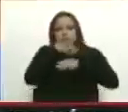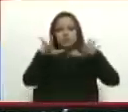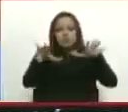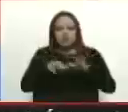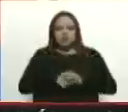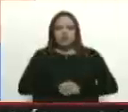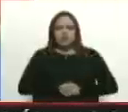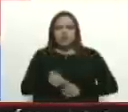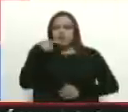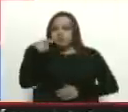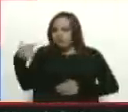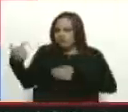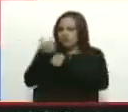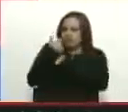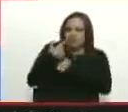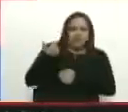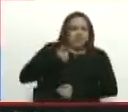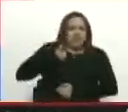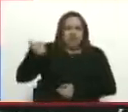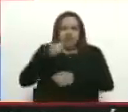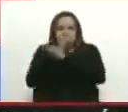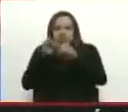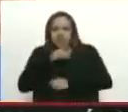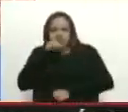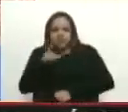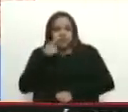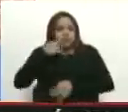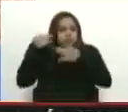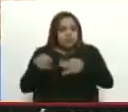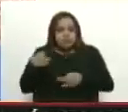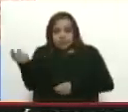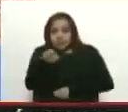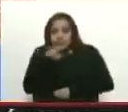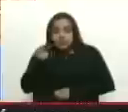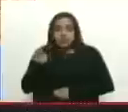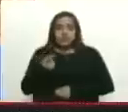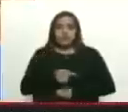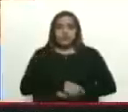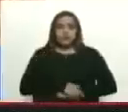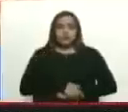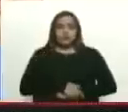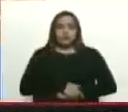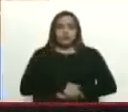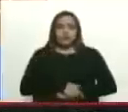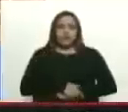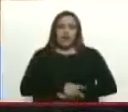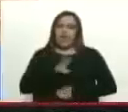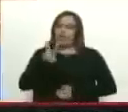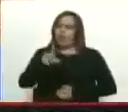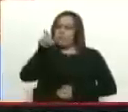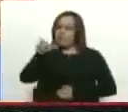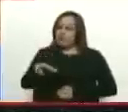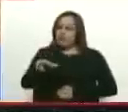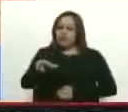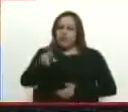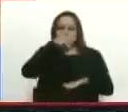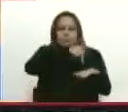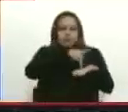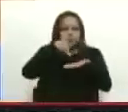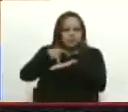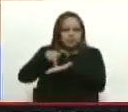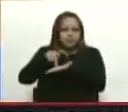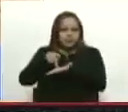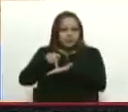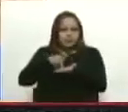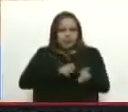Nos acusaron de cualquier cantidad de barbaridades. Lo cierto es que ellos llevaron, creo que fueron 2 candidatos, ¿eh? Llevaron